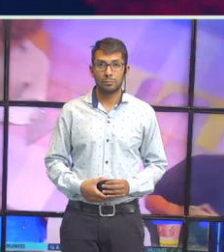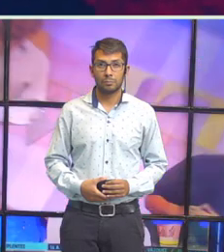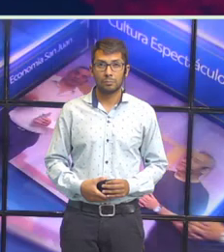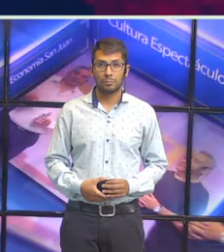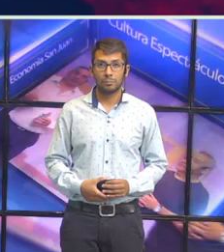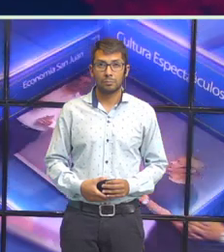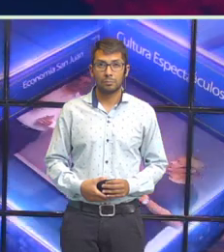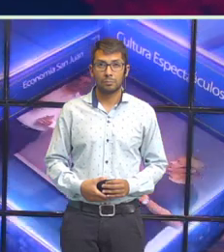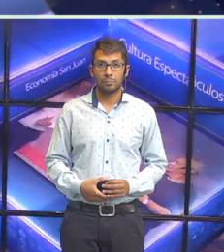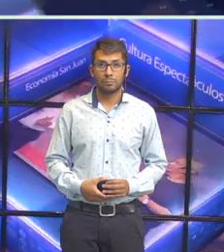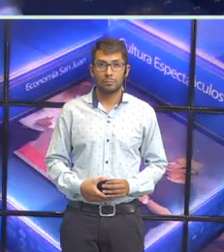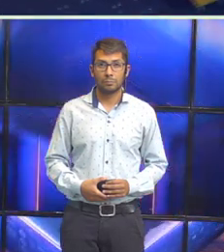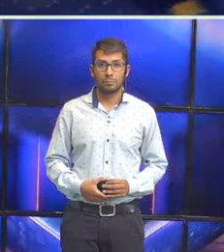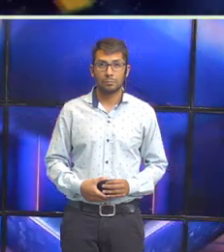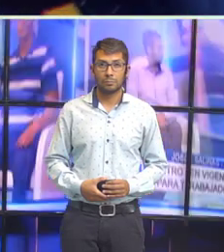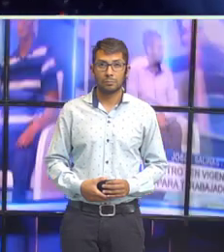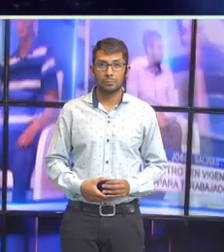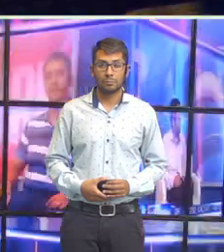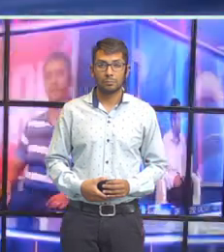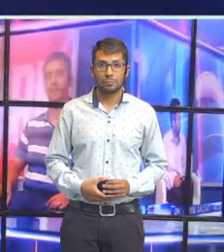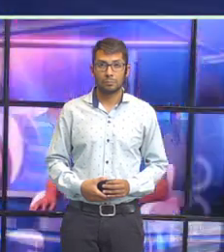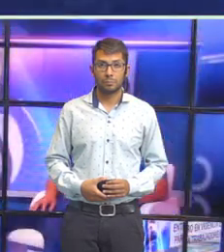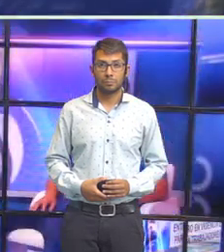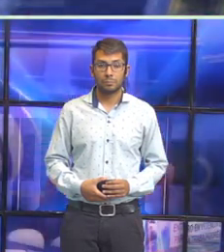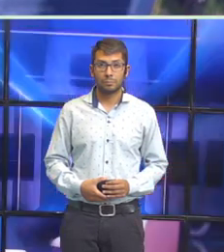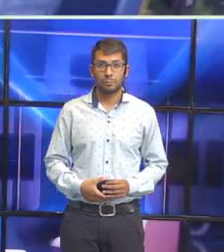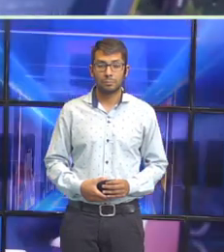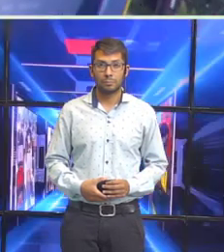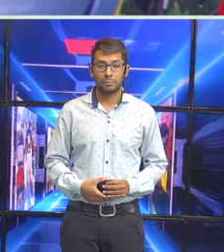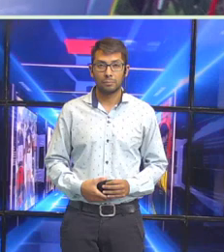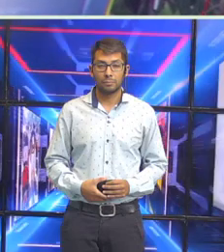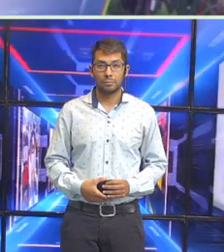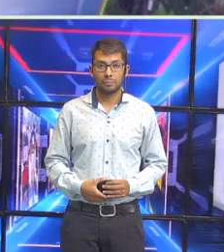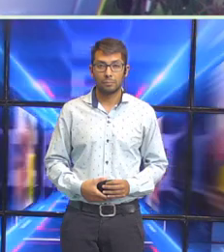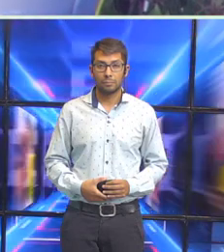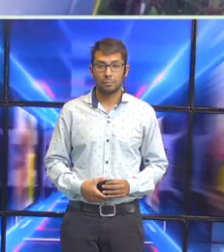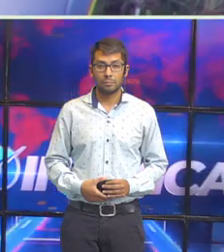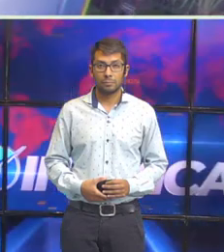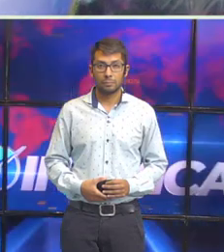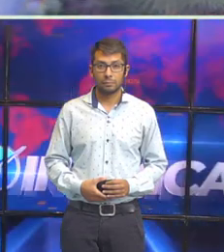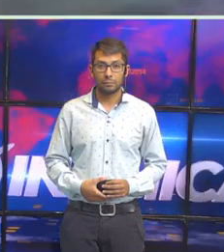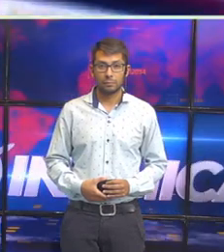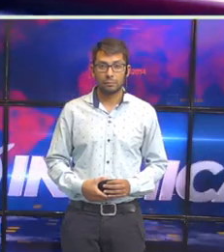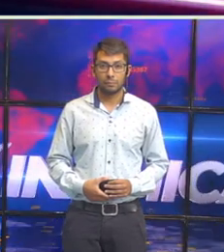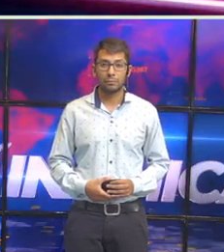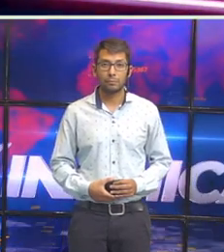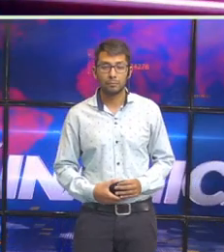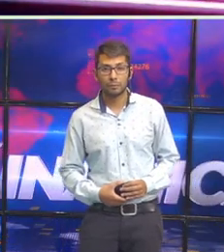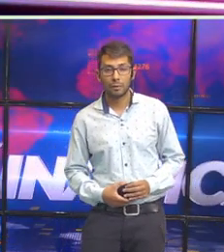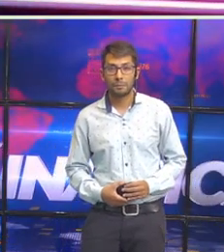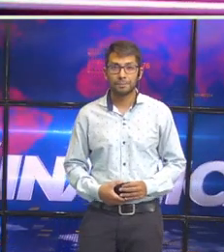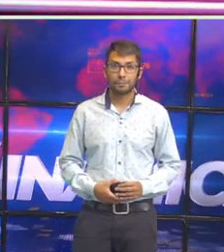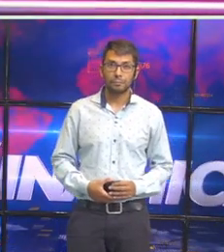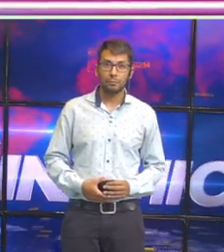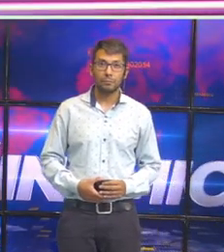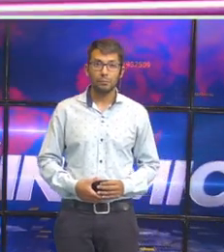pago extraordinario por fuera de los pagos normales Bueno Este ahí hay empresas sobre todo insisto Aquí el problema